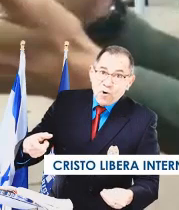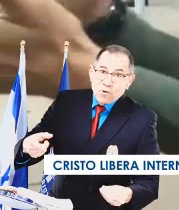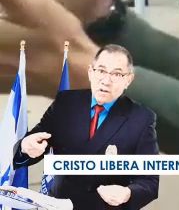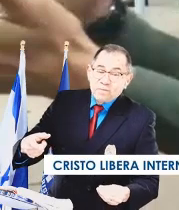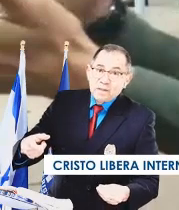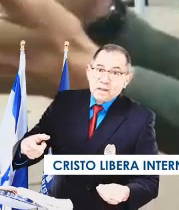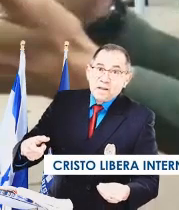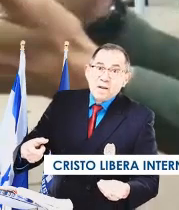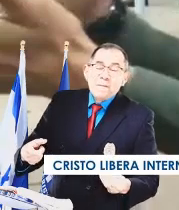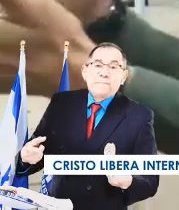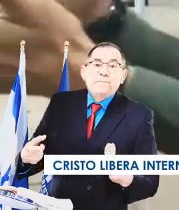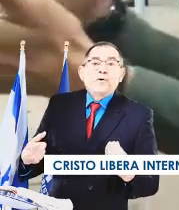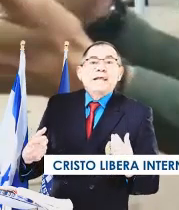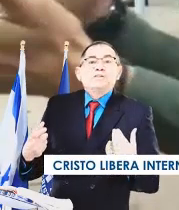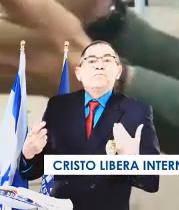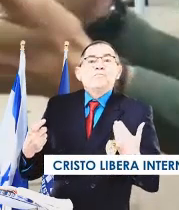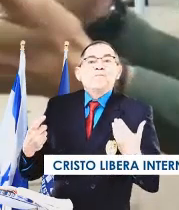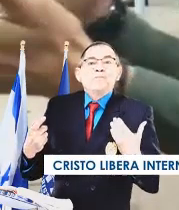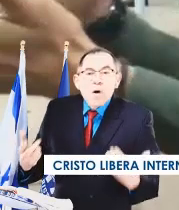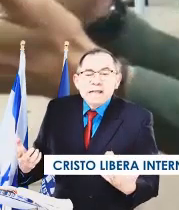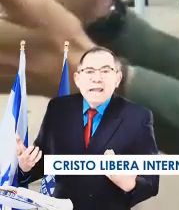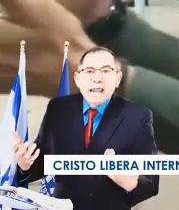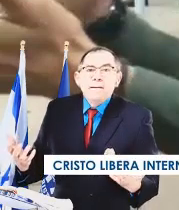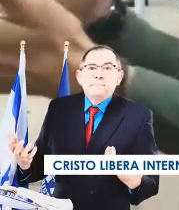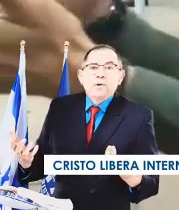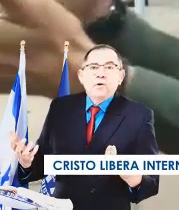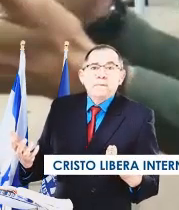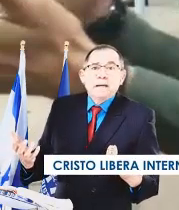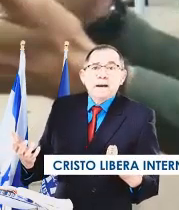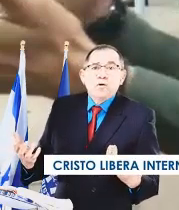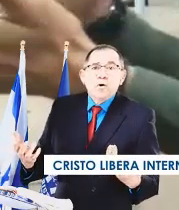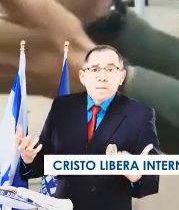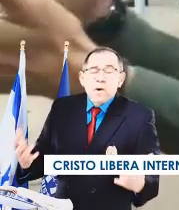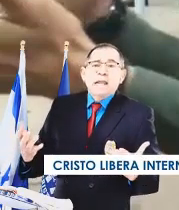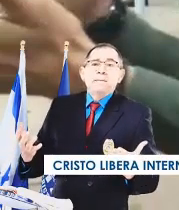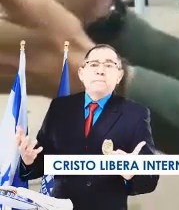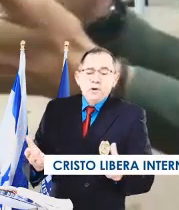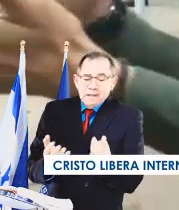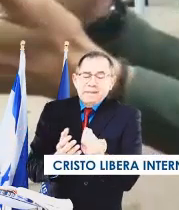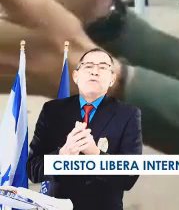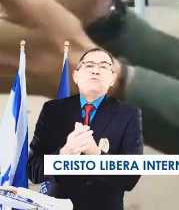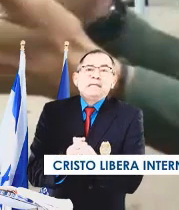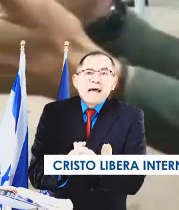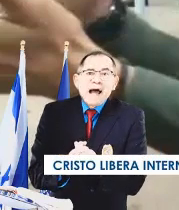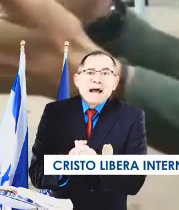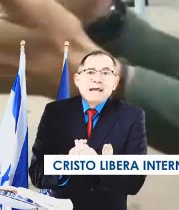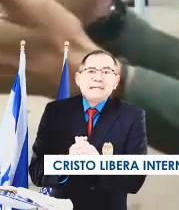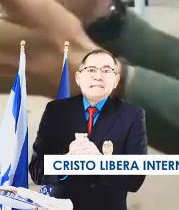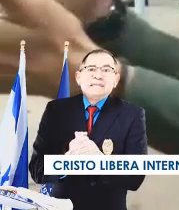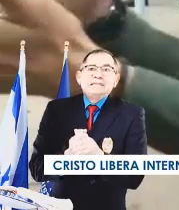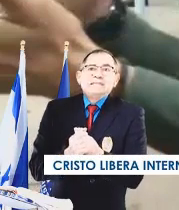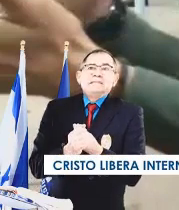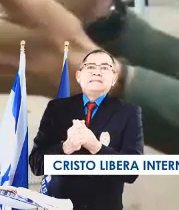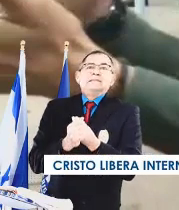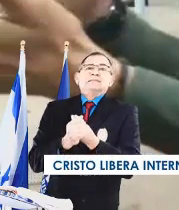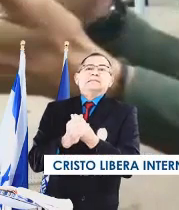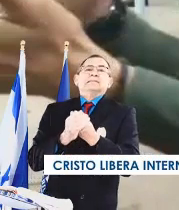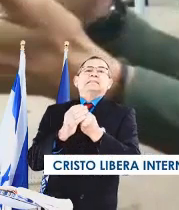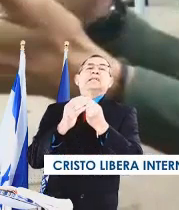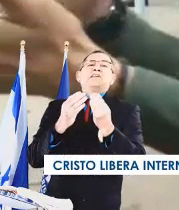a eso porque es buen ejemplo mi hermano no es ejemplo de unidad